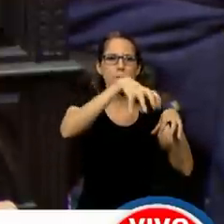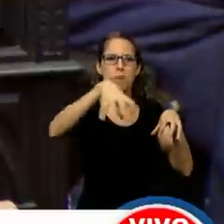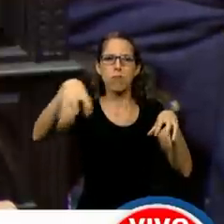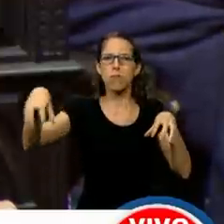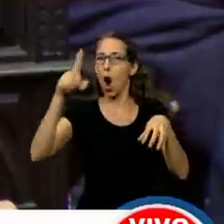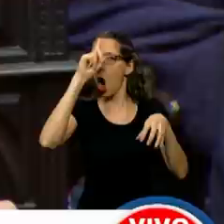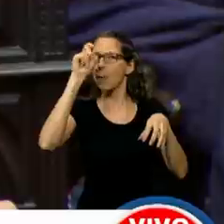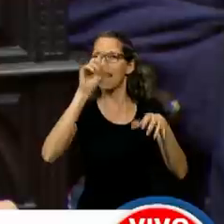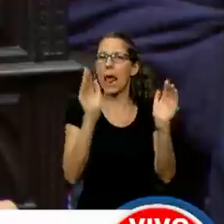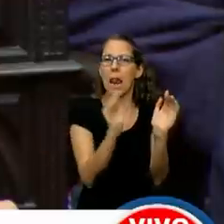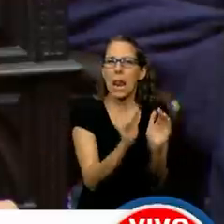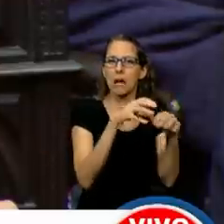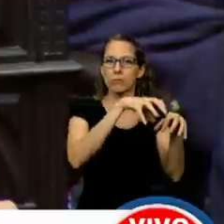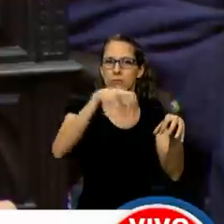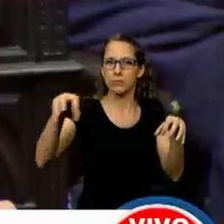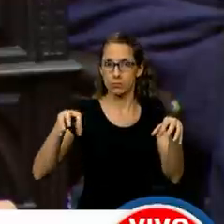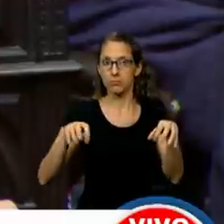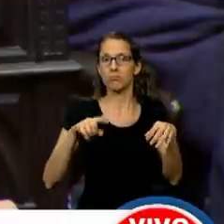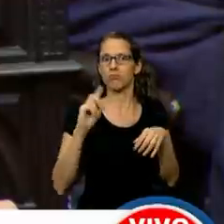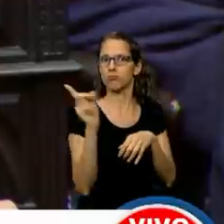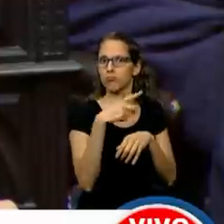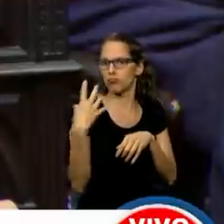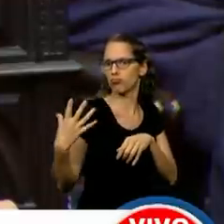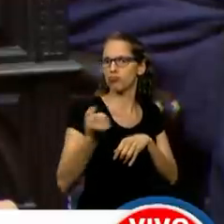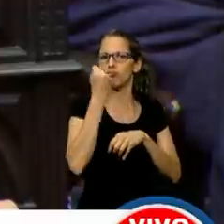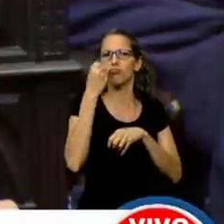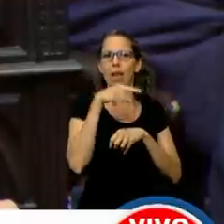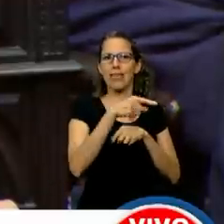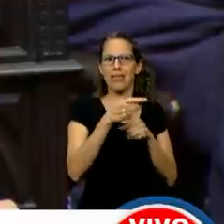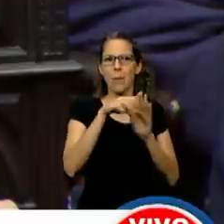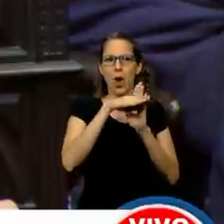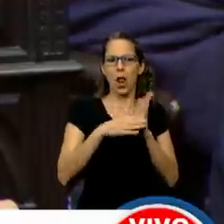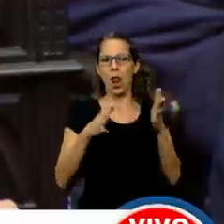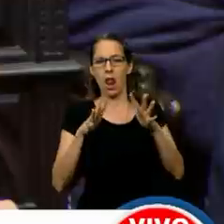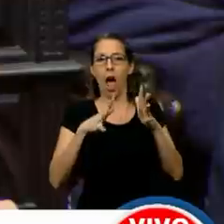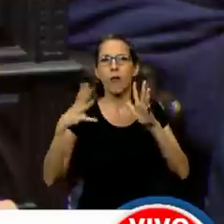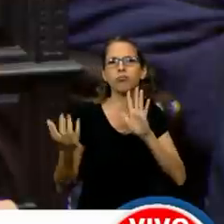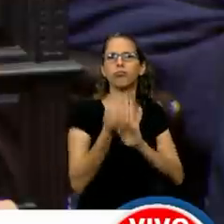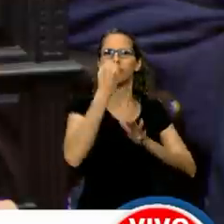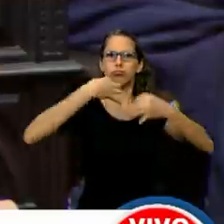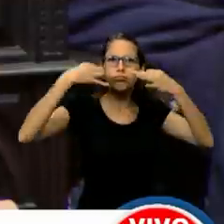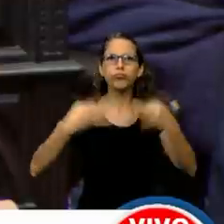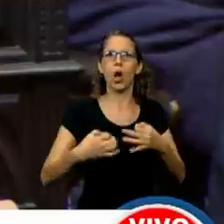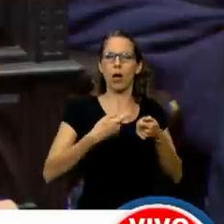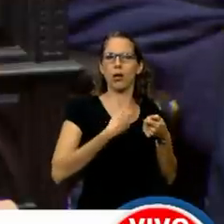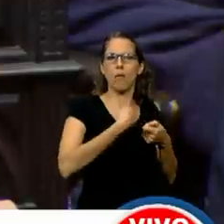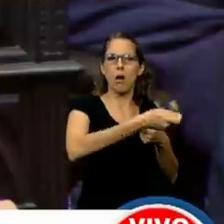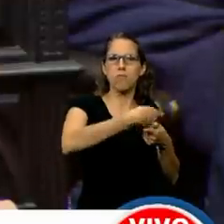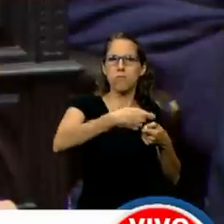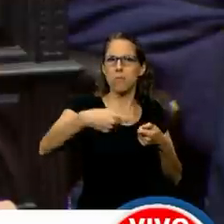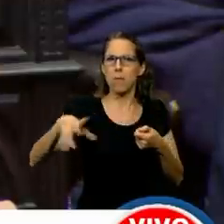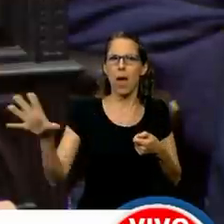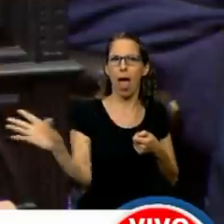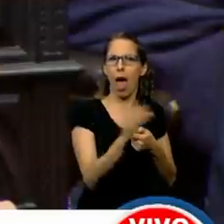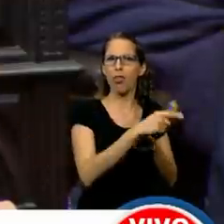hemos recuperado y hemos ampliado el plan remediar que hoy está llegando en forma continua a todas esas personas